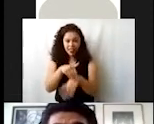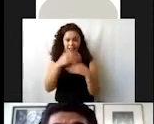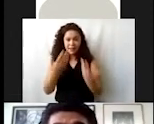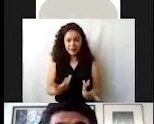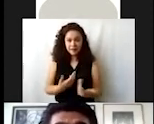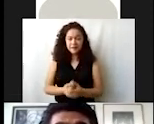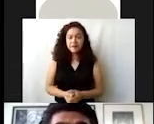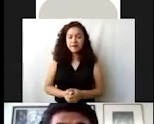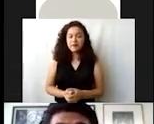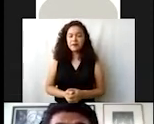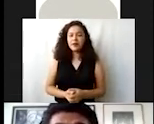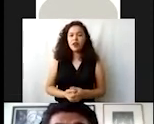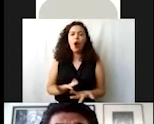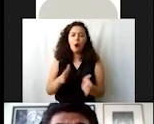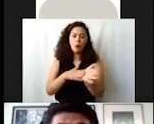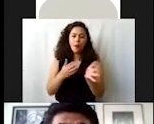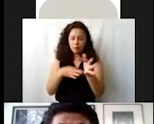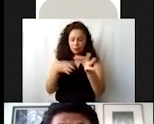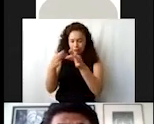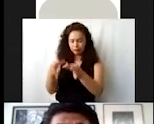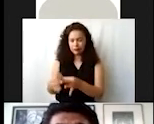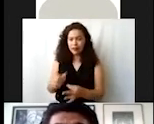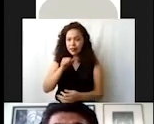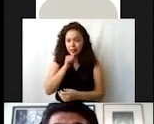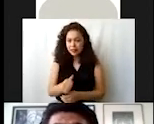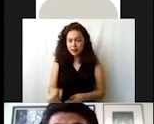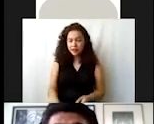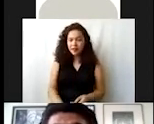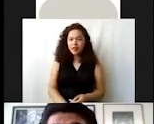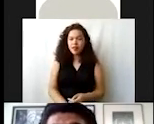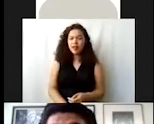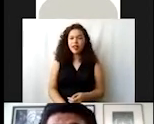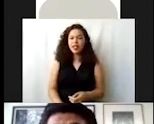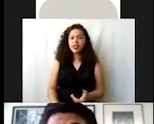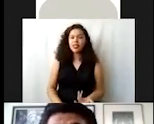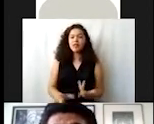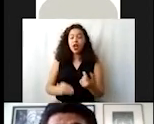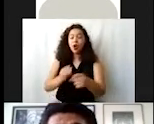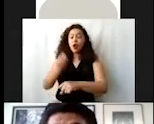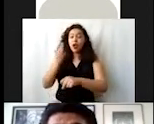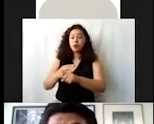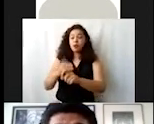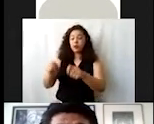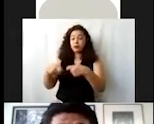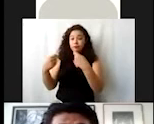De cualquier documento, ¿sí? Se va a imponer una multa,